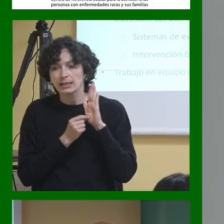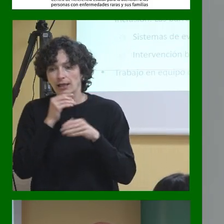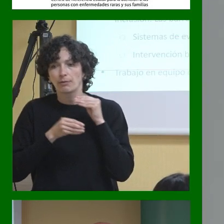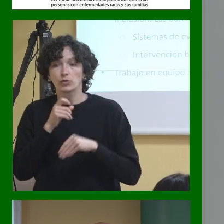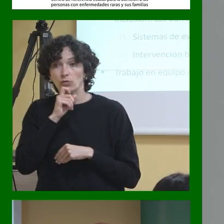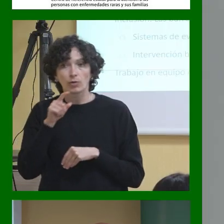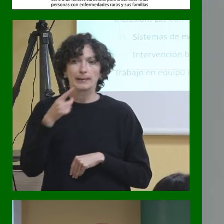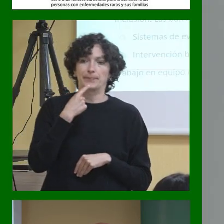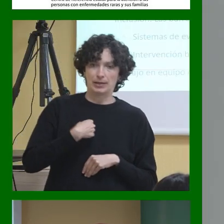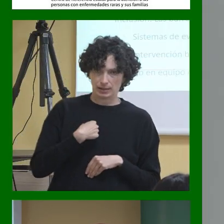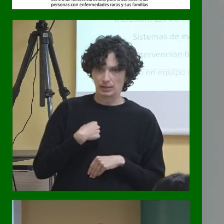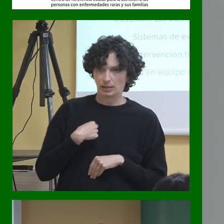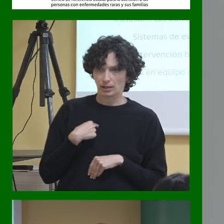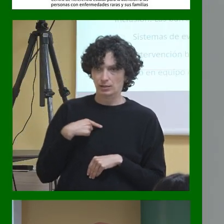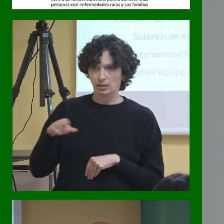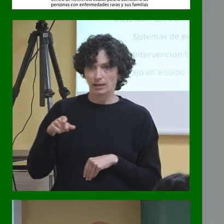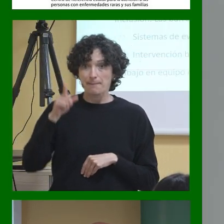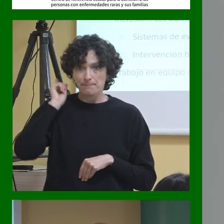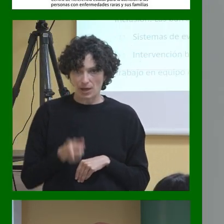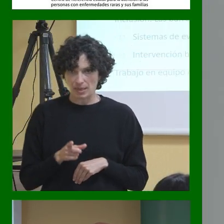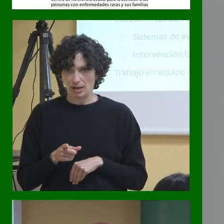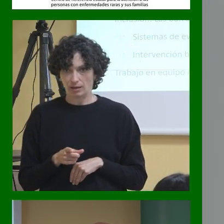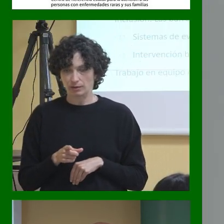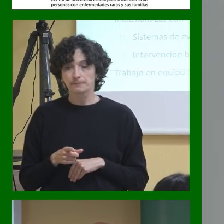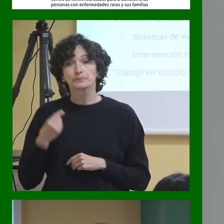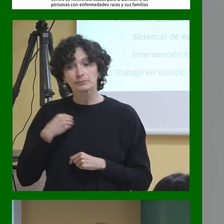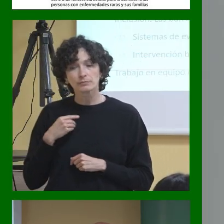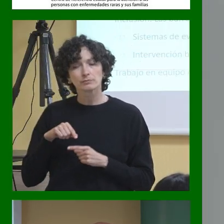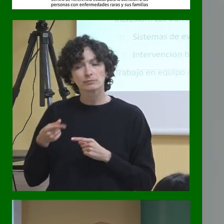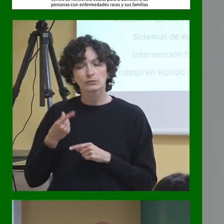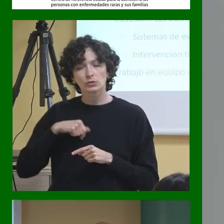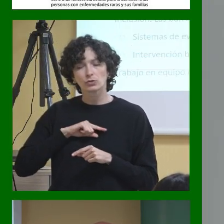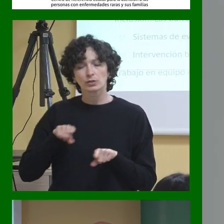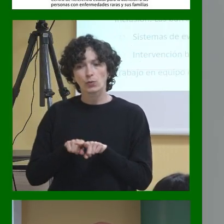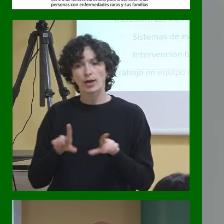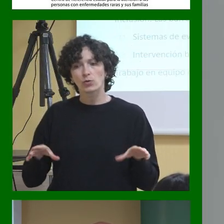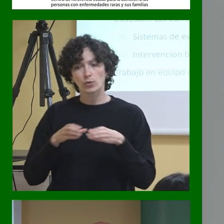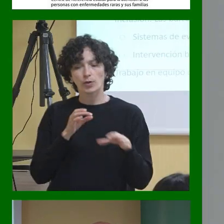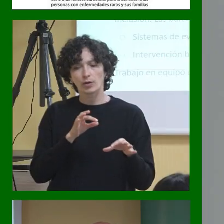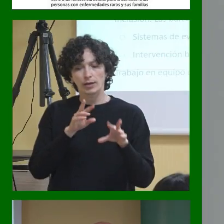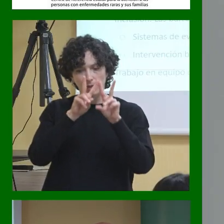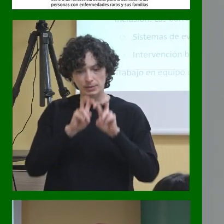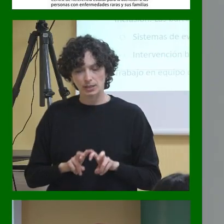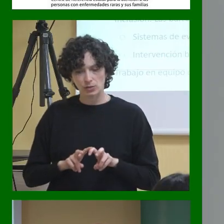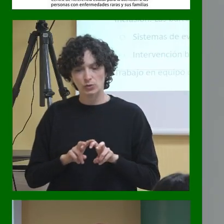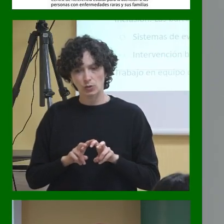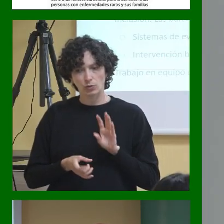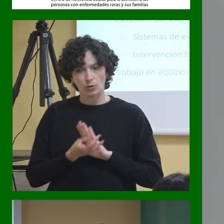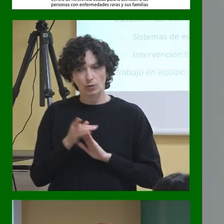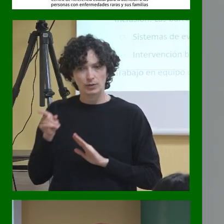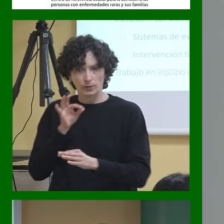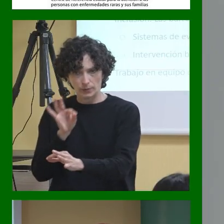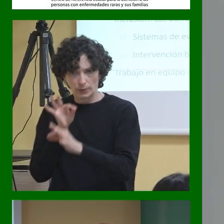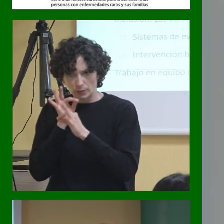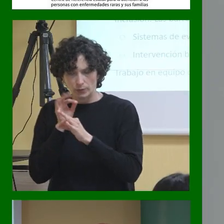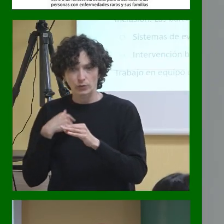nos va a decir, es el que nos va a dictar. Y esto fue lo que nos inspiró como grupo de investigación cuando nos constituimos. Y yo me dirigí a la